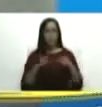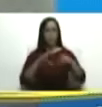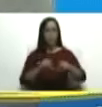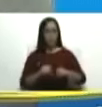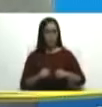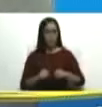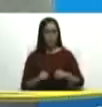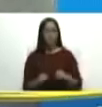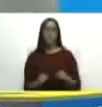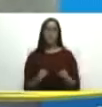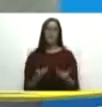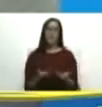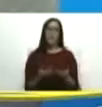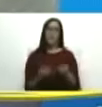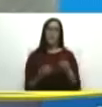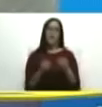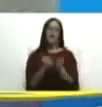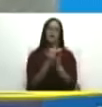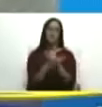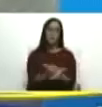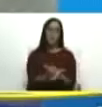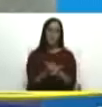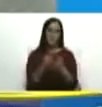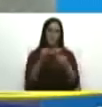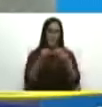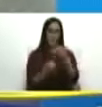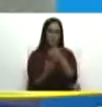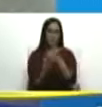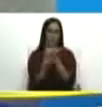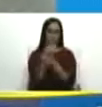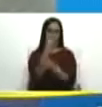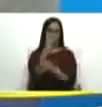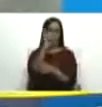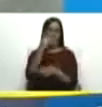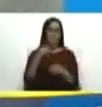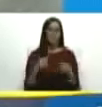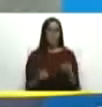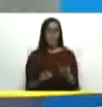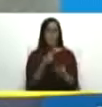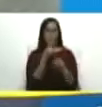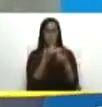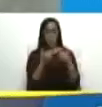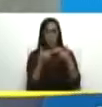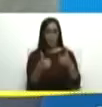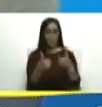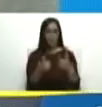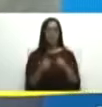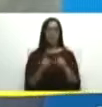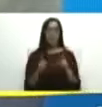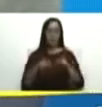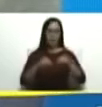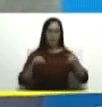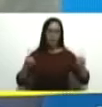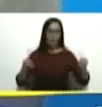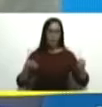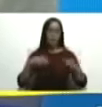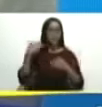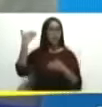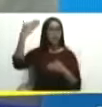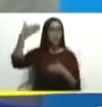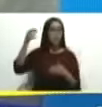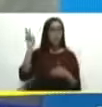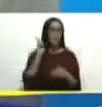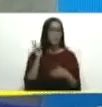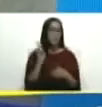biocontroladores, biofertilizantes, que permitían no solamente el crecimiento efectivo de las plantas, sino que además los suelos para el futuro